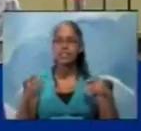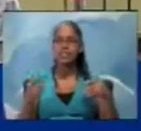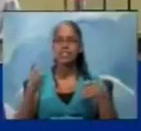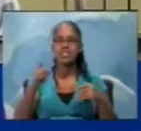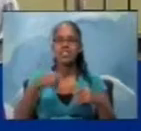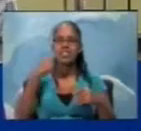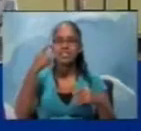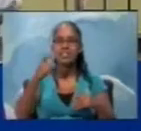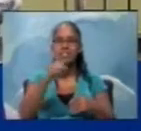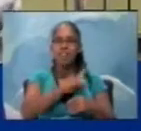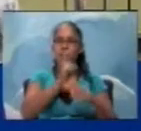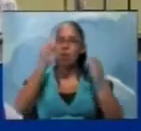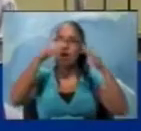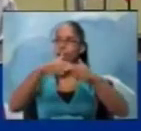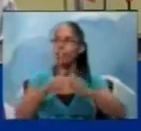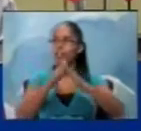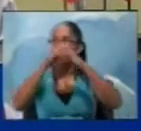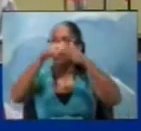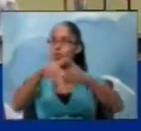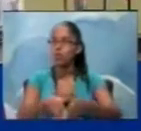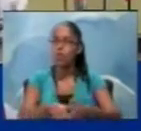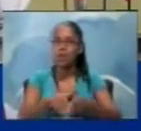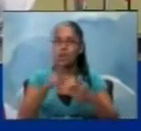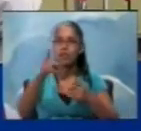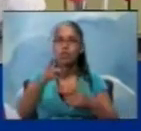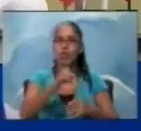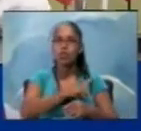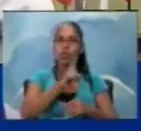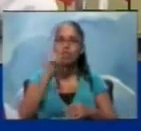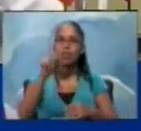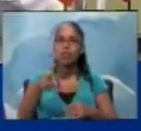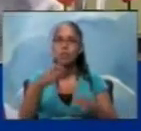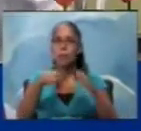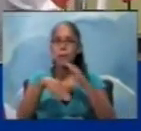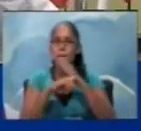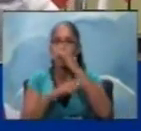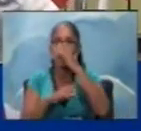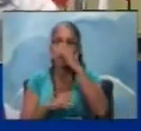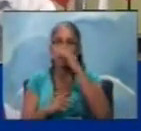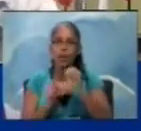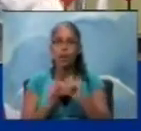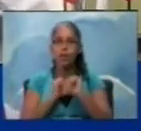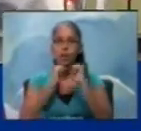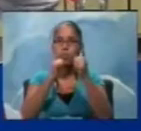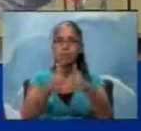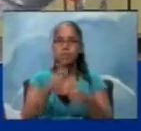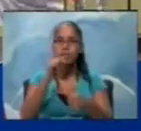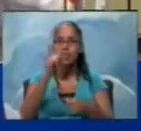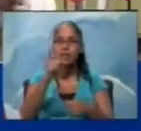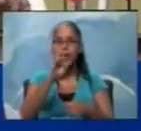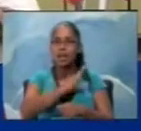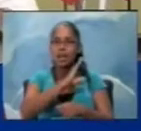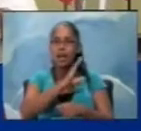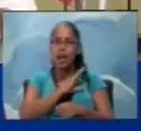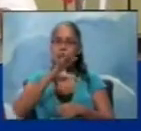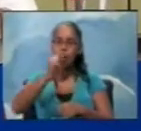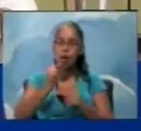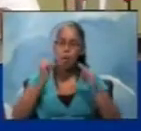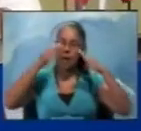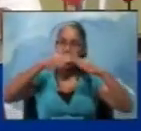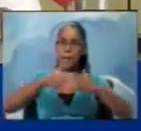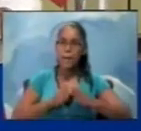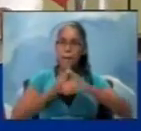Después de los barcos cargueros, también vamos a comenzar a comprar